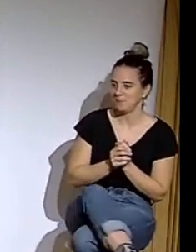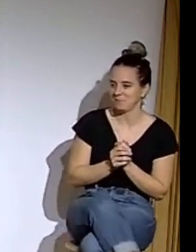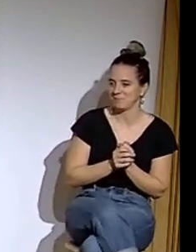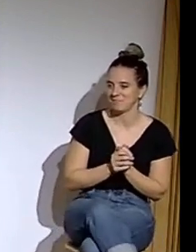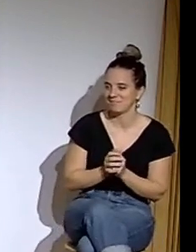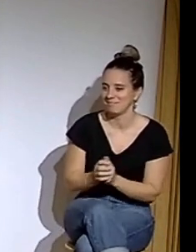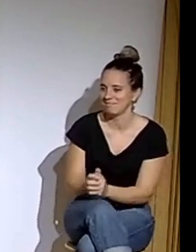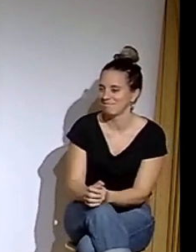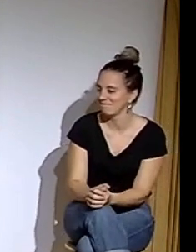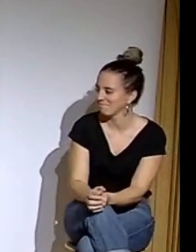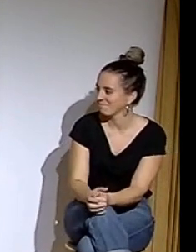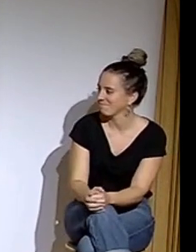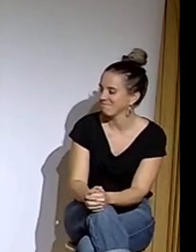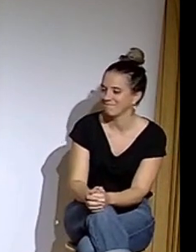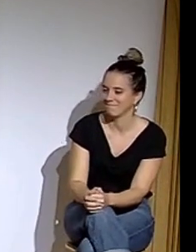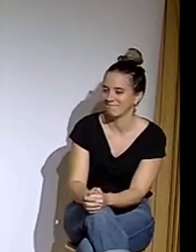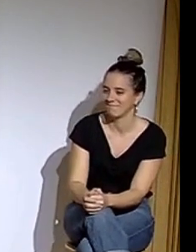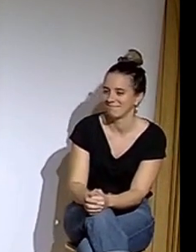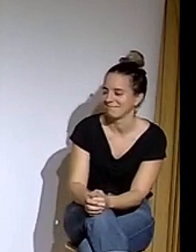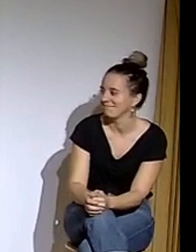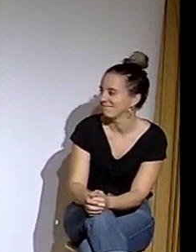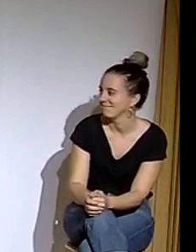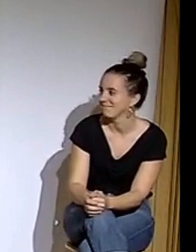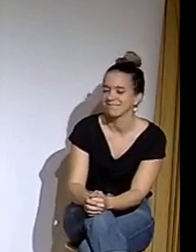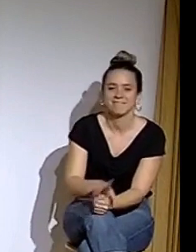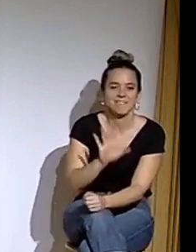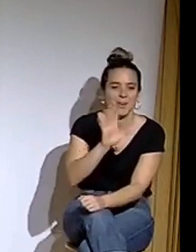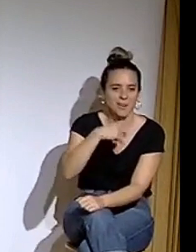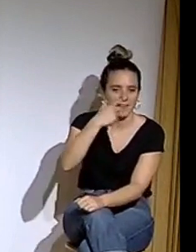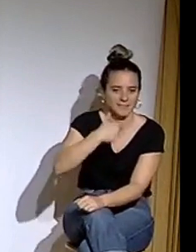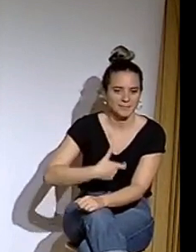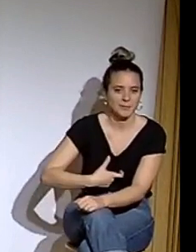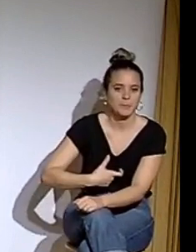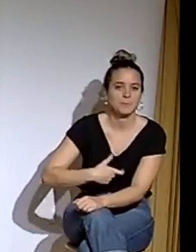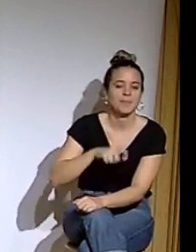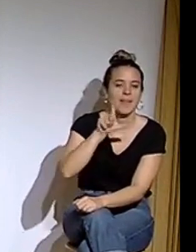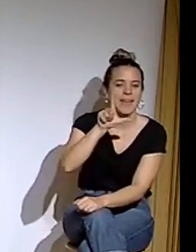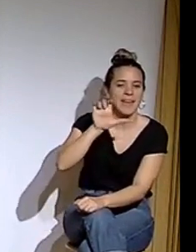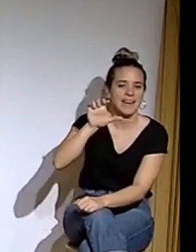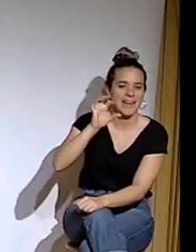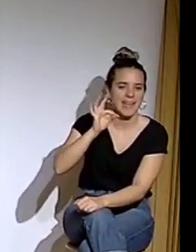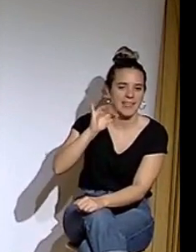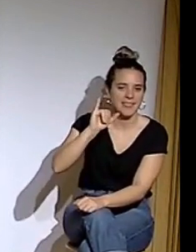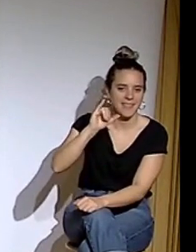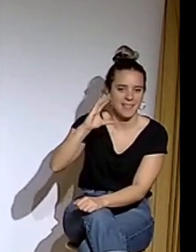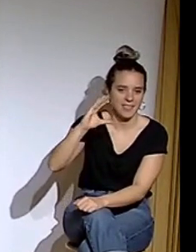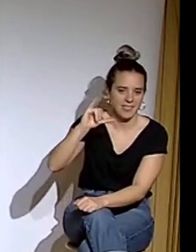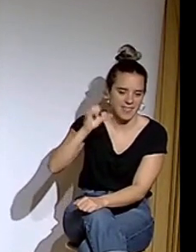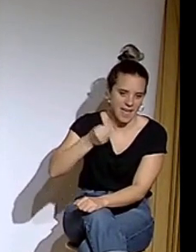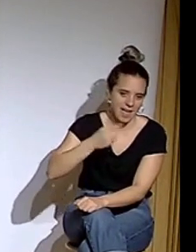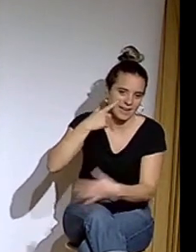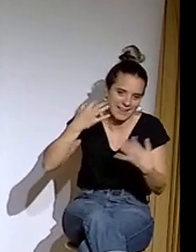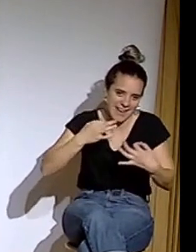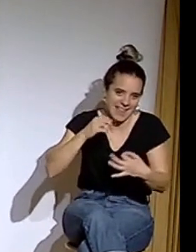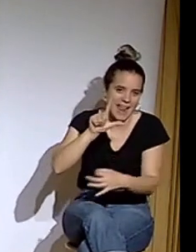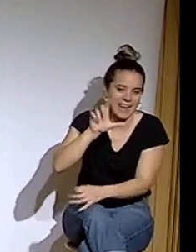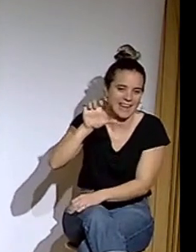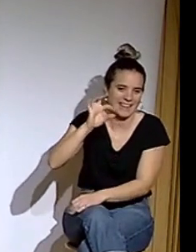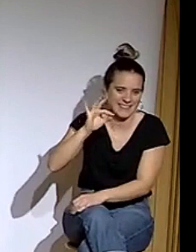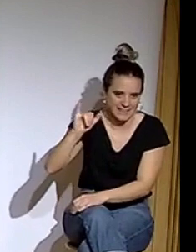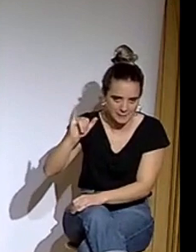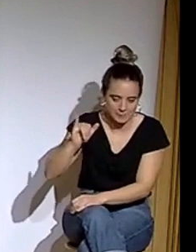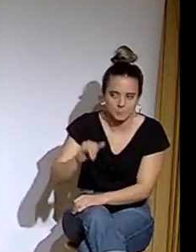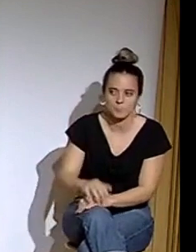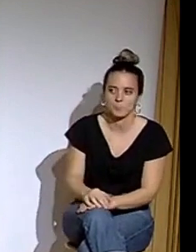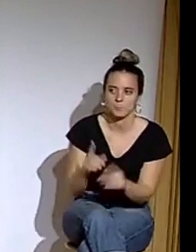Pues a ver sí Hola Yo soy Leticia Bueno en realidad Lety y nada